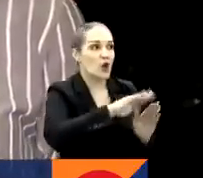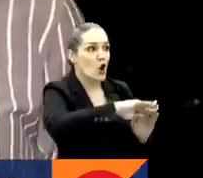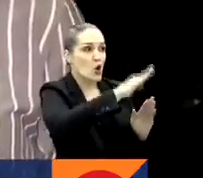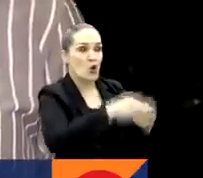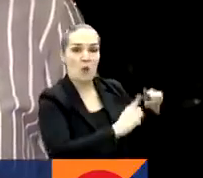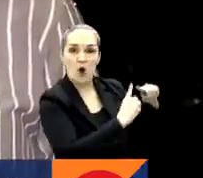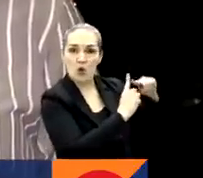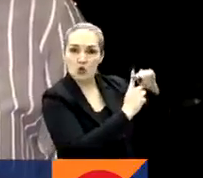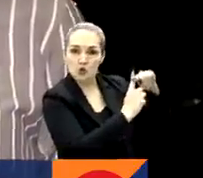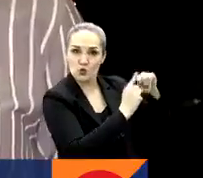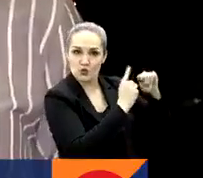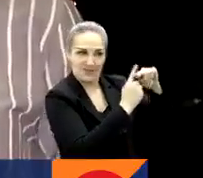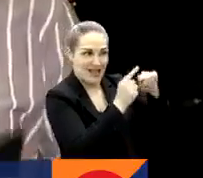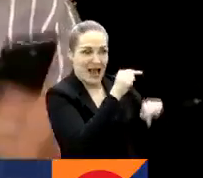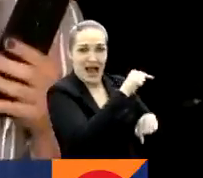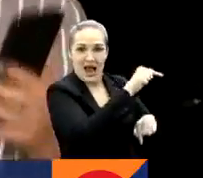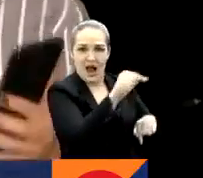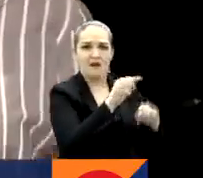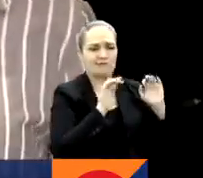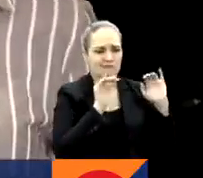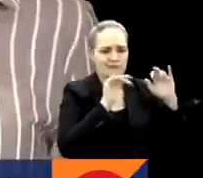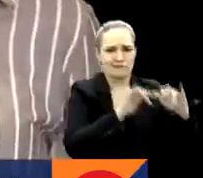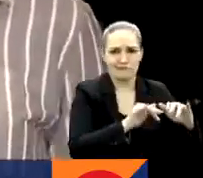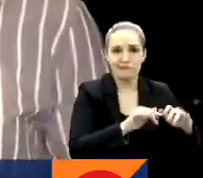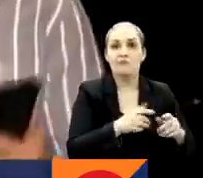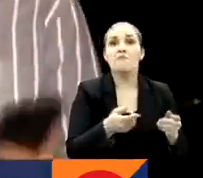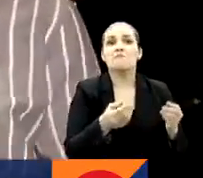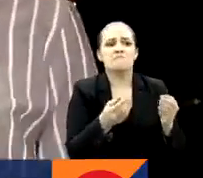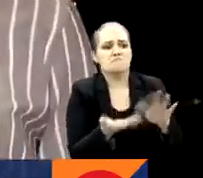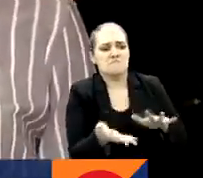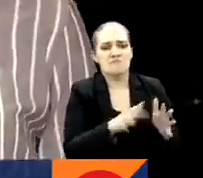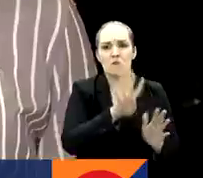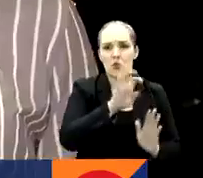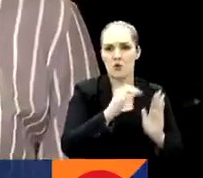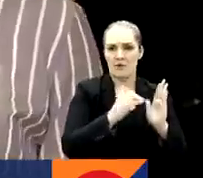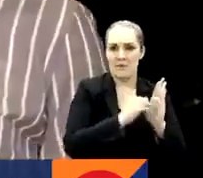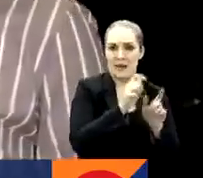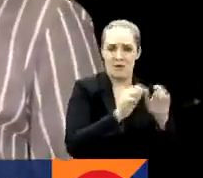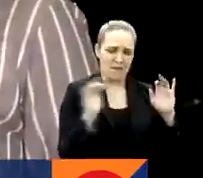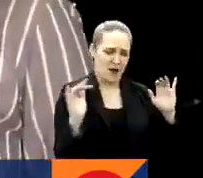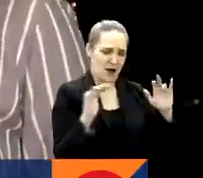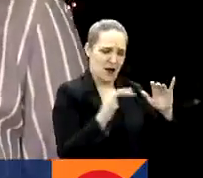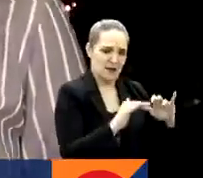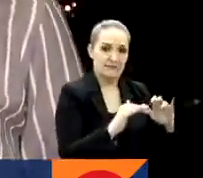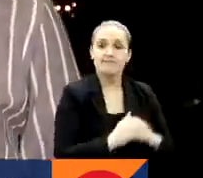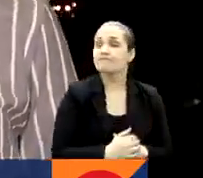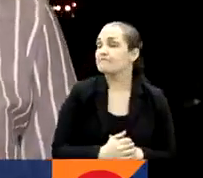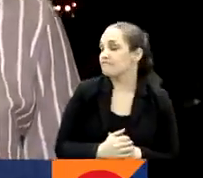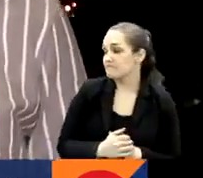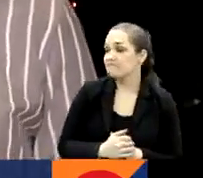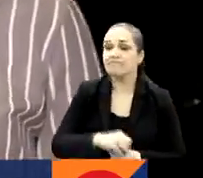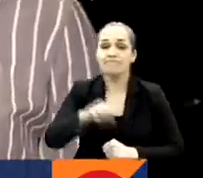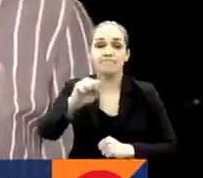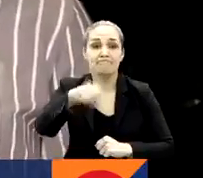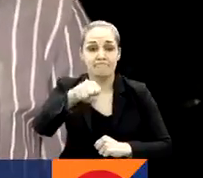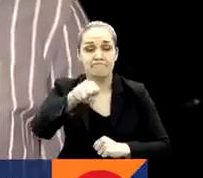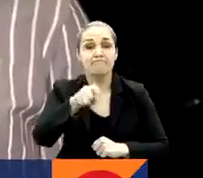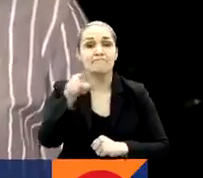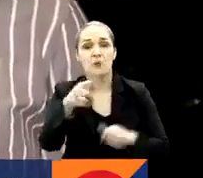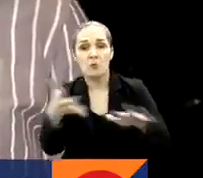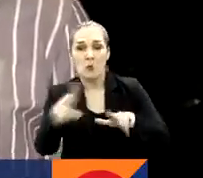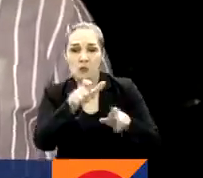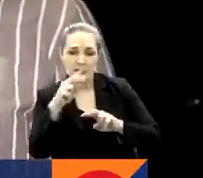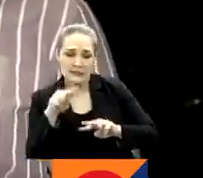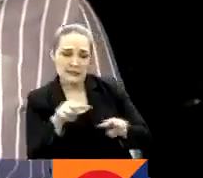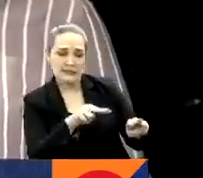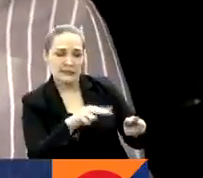se reunieron para realizar esas protestas. Cerca de 9.000 personas estuvieron en esta zona de la ciudad. Carlos. Ese es el cálculo más o menos que tienen las